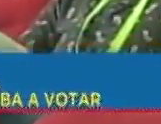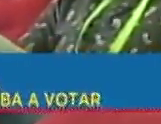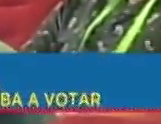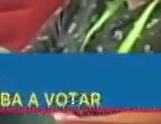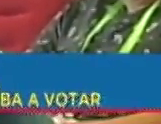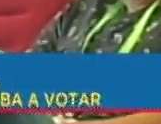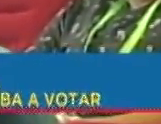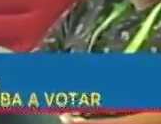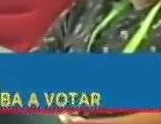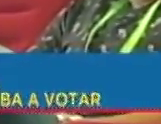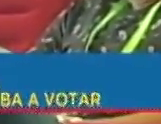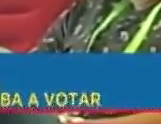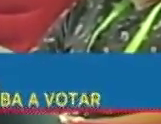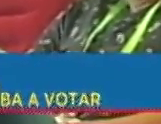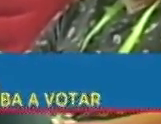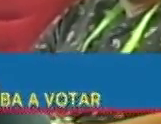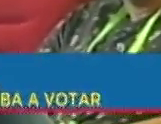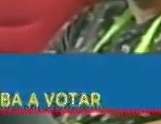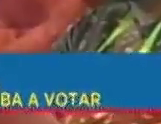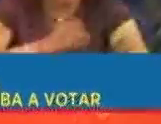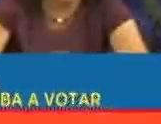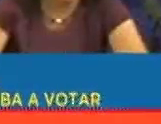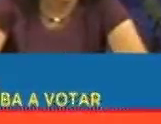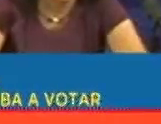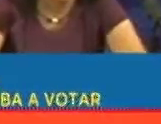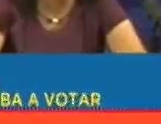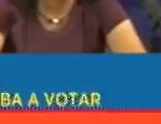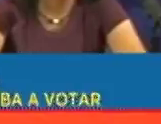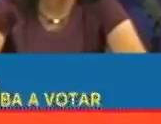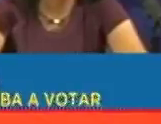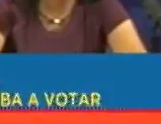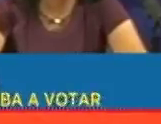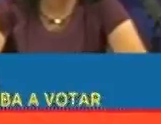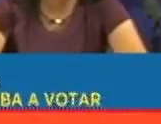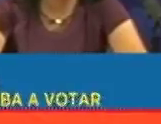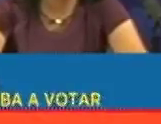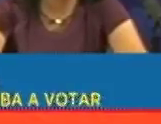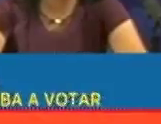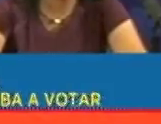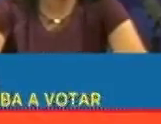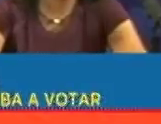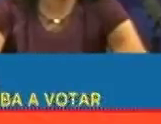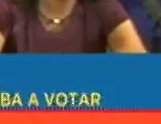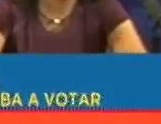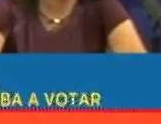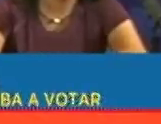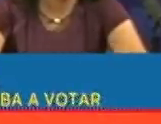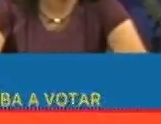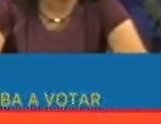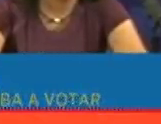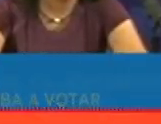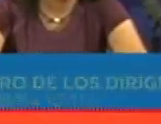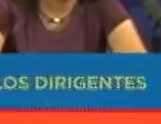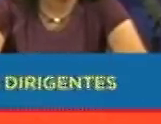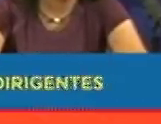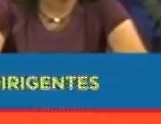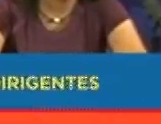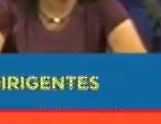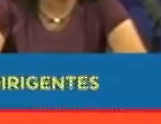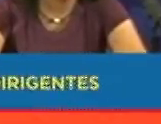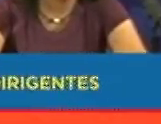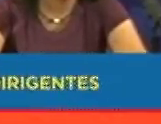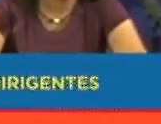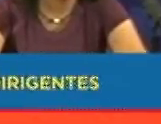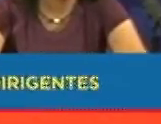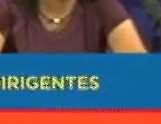no existe, gobierno más desprestigiado. Yo sí quisiera de verdad, solamente como una prueba